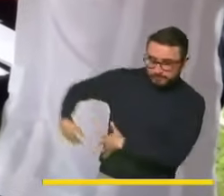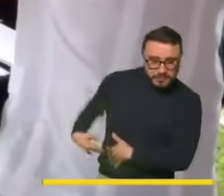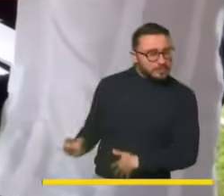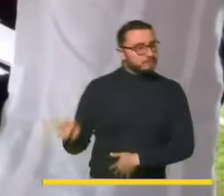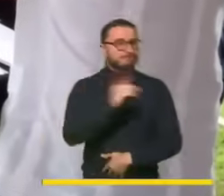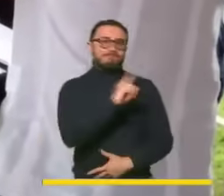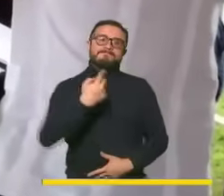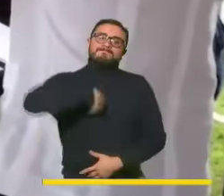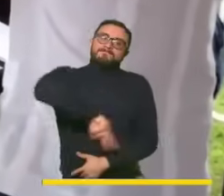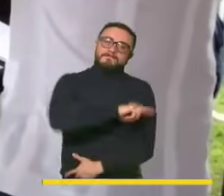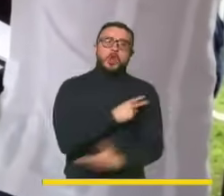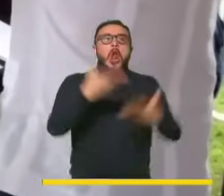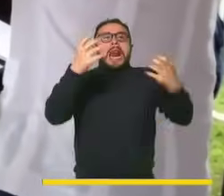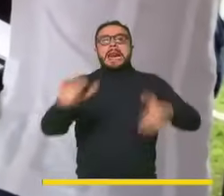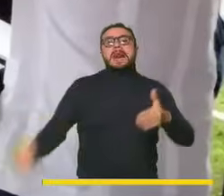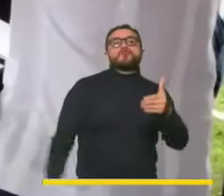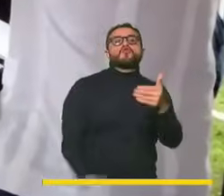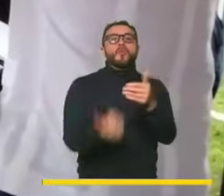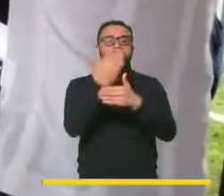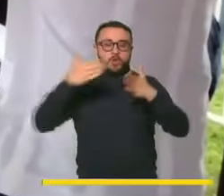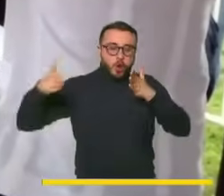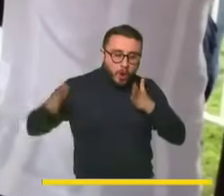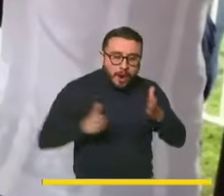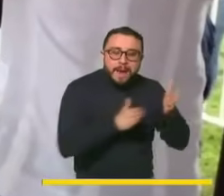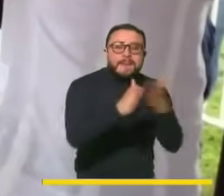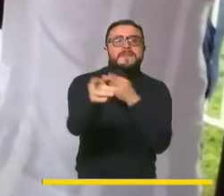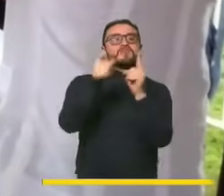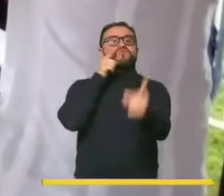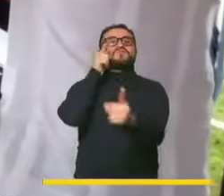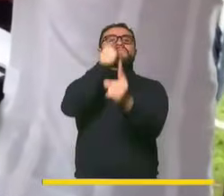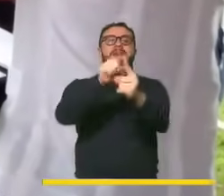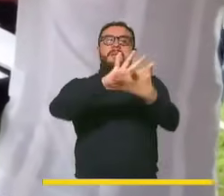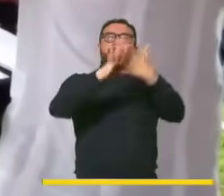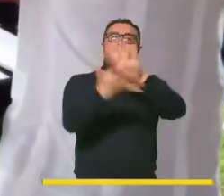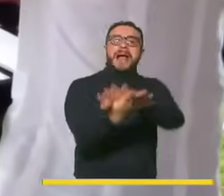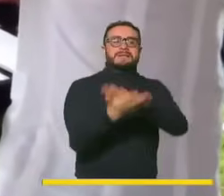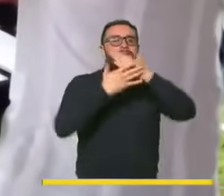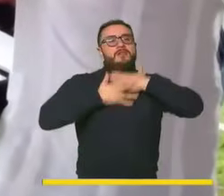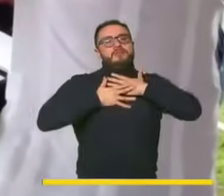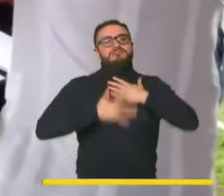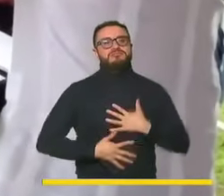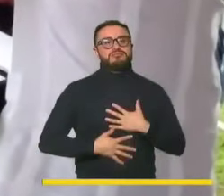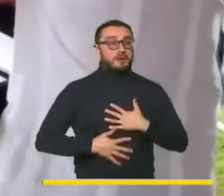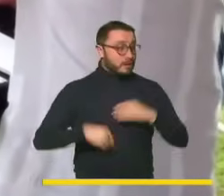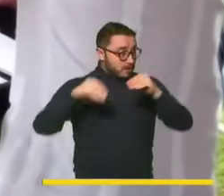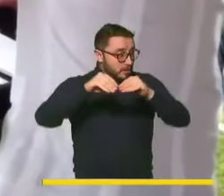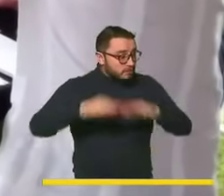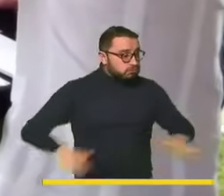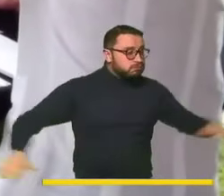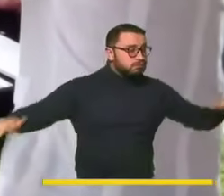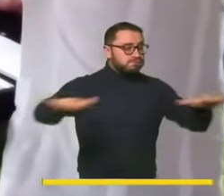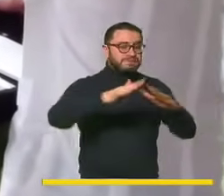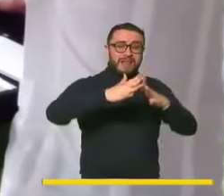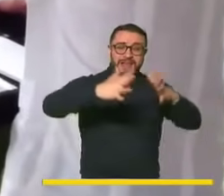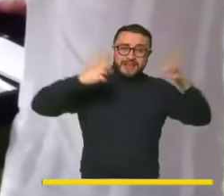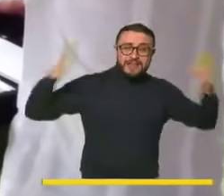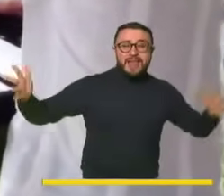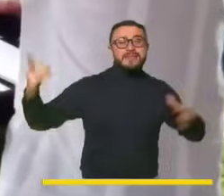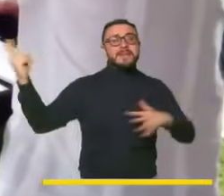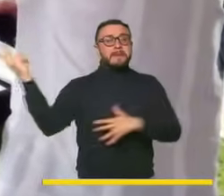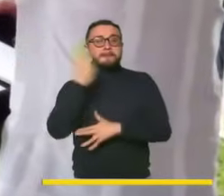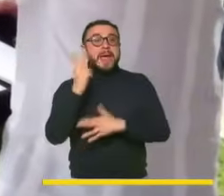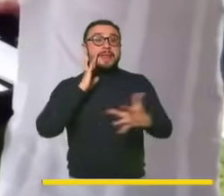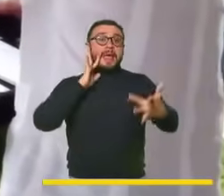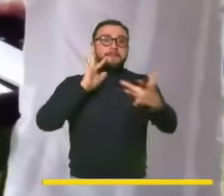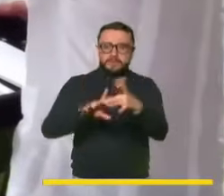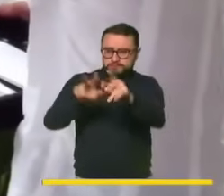pacífico. Un camino donde estas tierras anchas y verdes y fértiles,